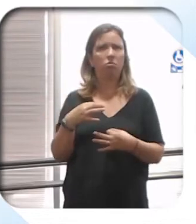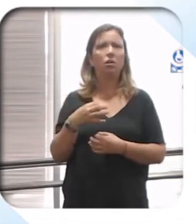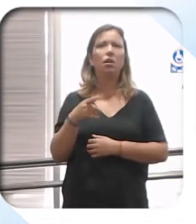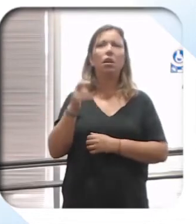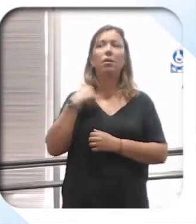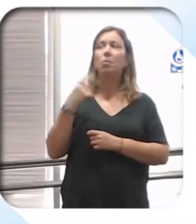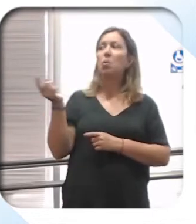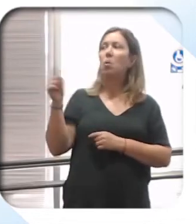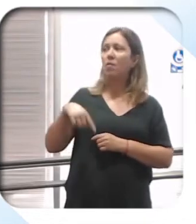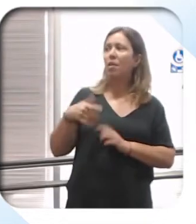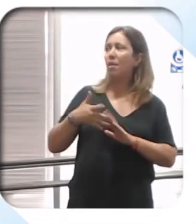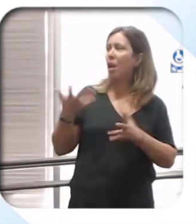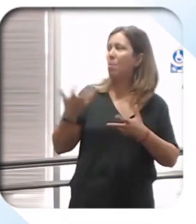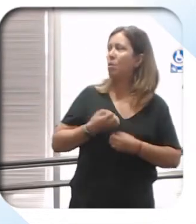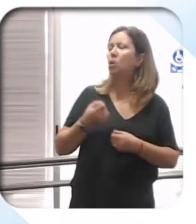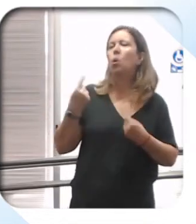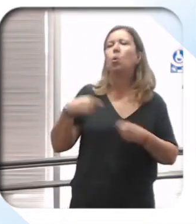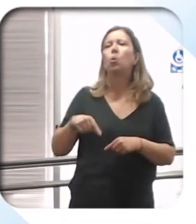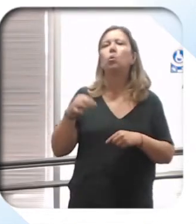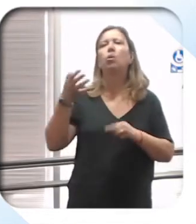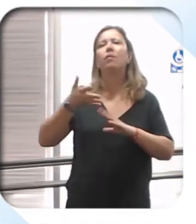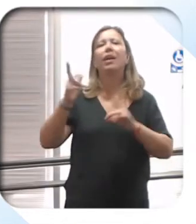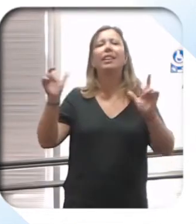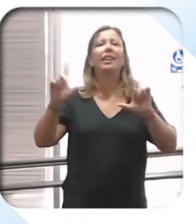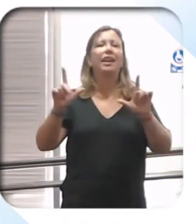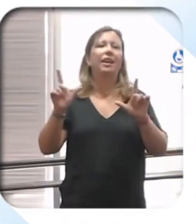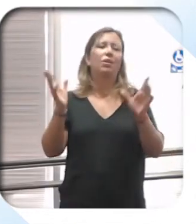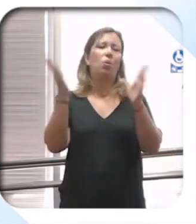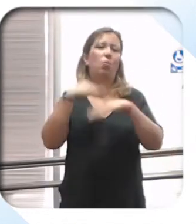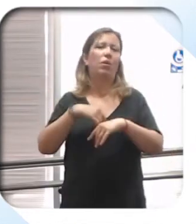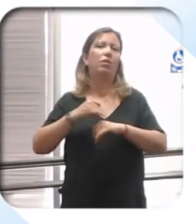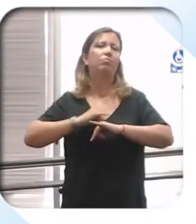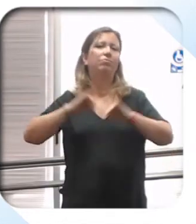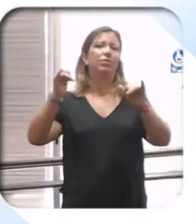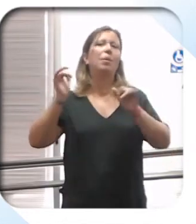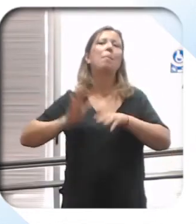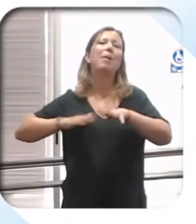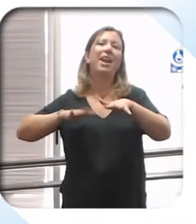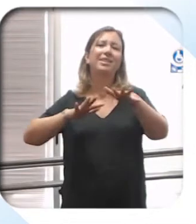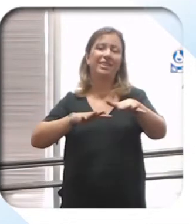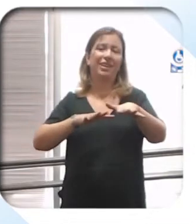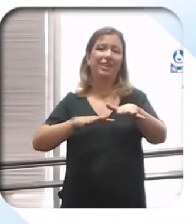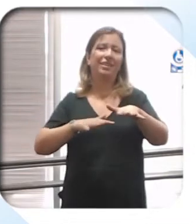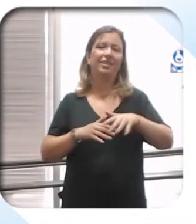que venía a apoyarme, pero estaba en la tele promoviendo la marcha